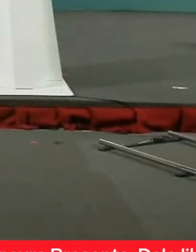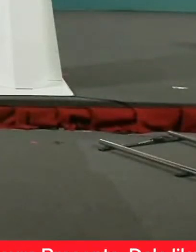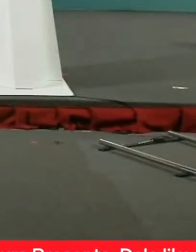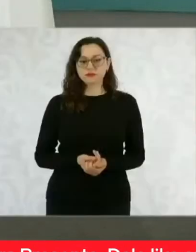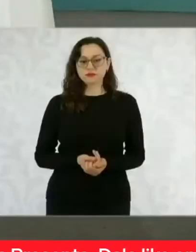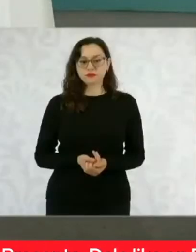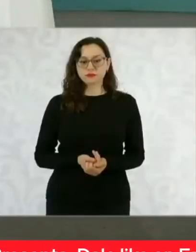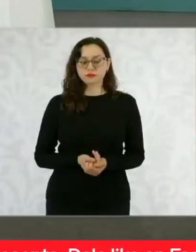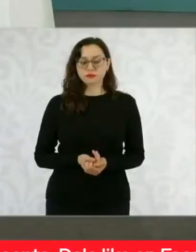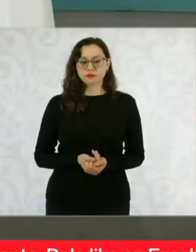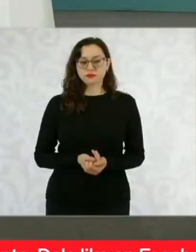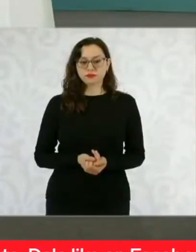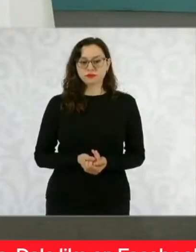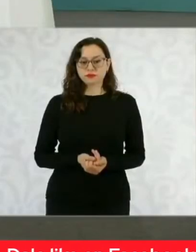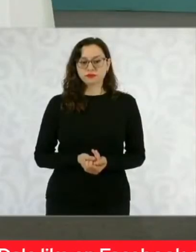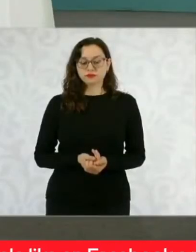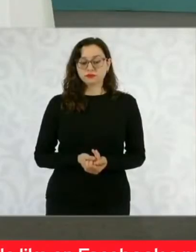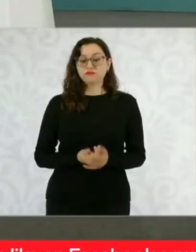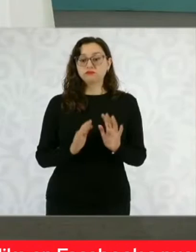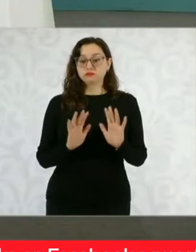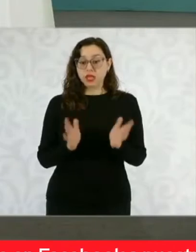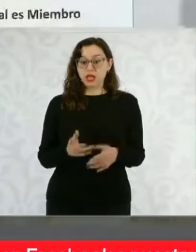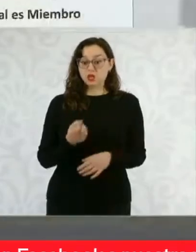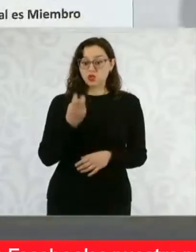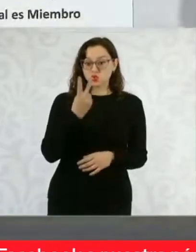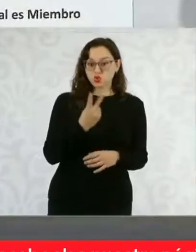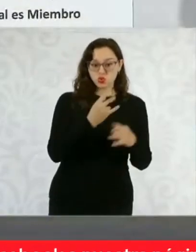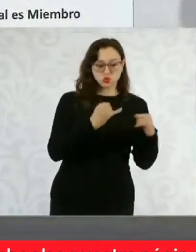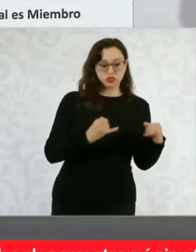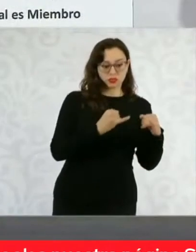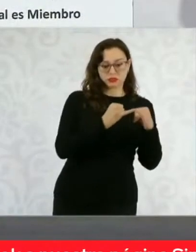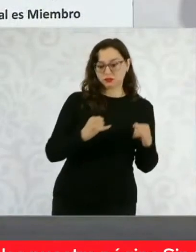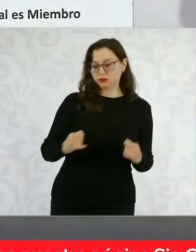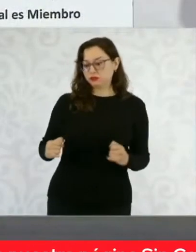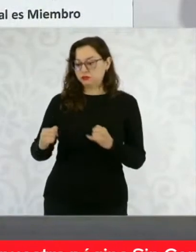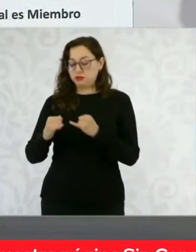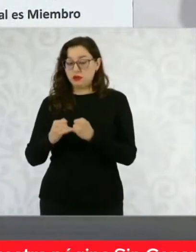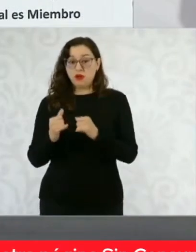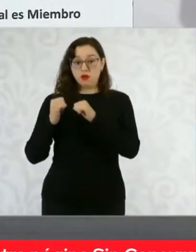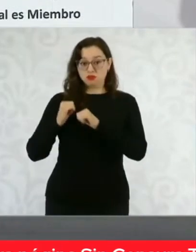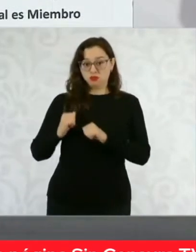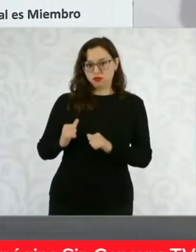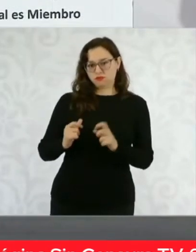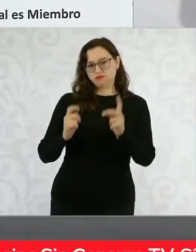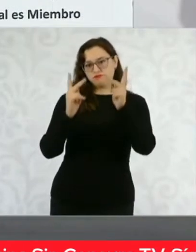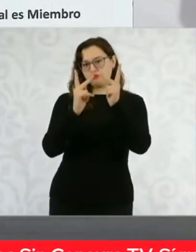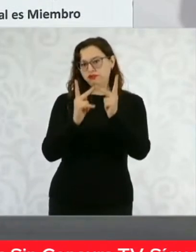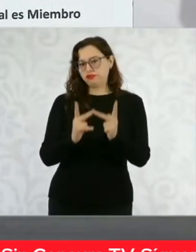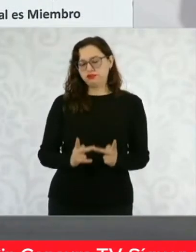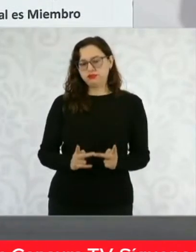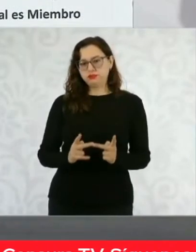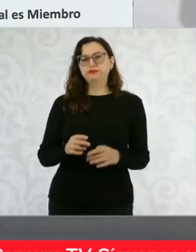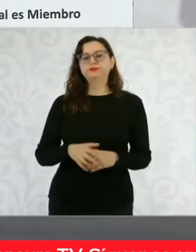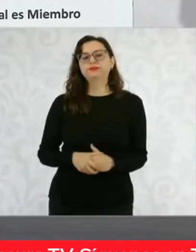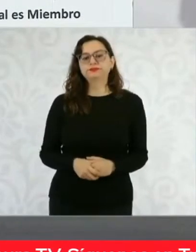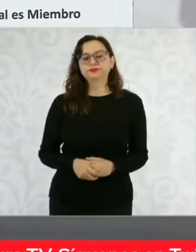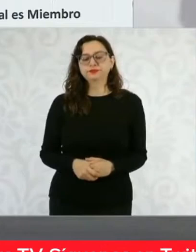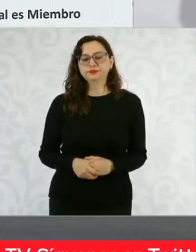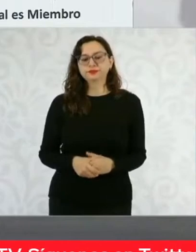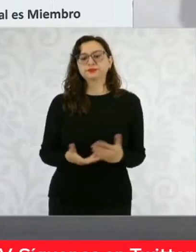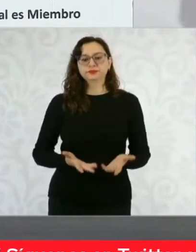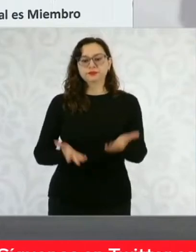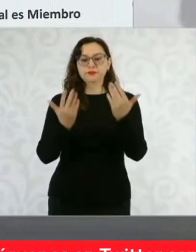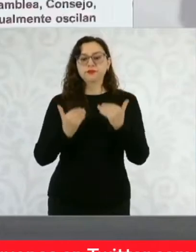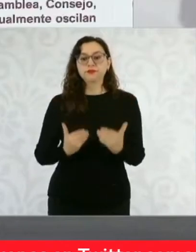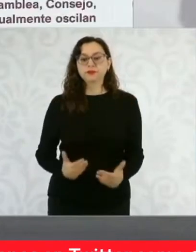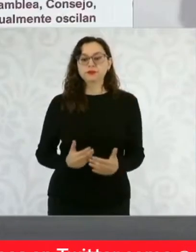manera quedarían homologadas los órganos de ambas instituciones sociales. La que